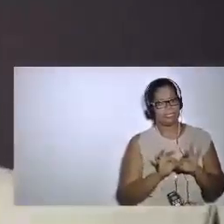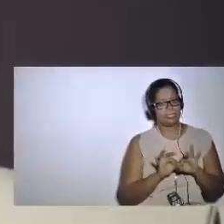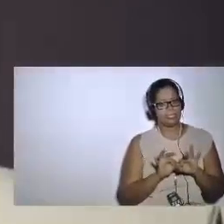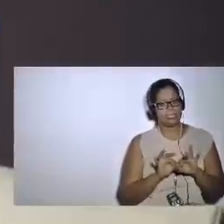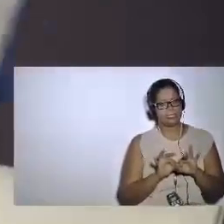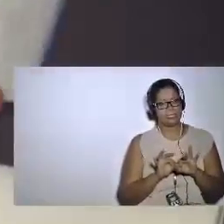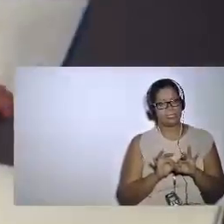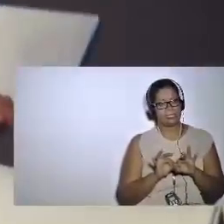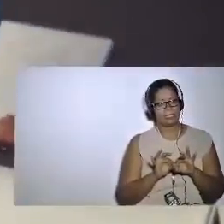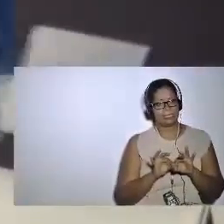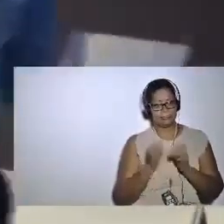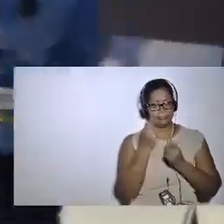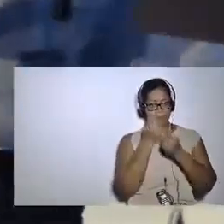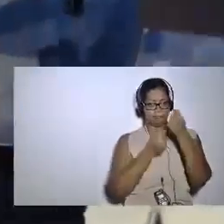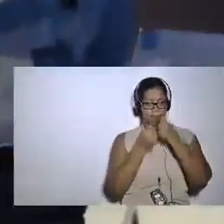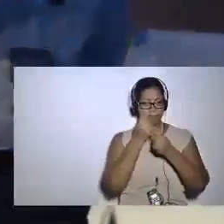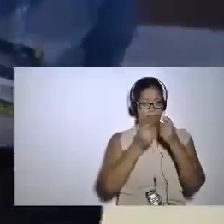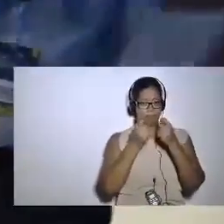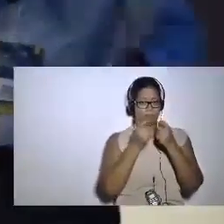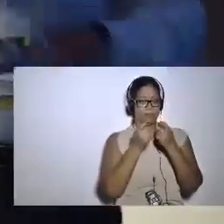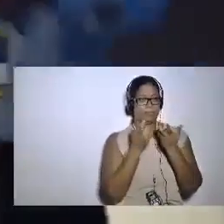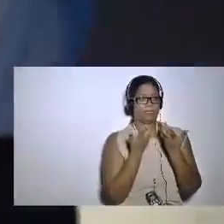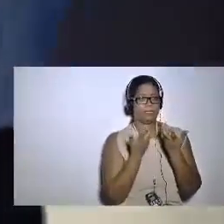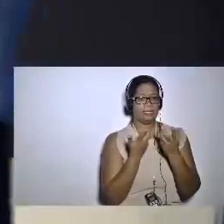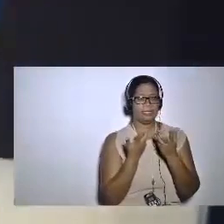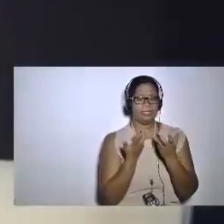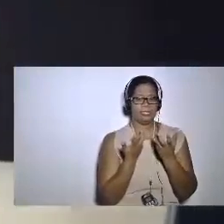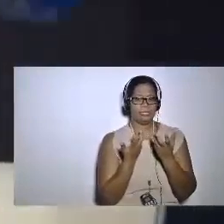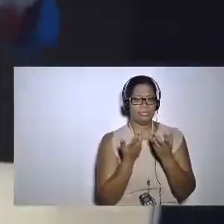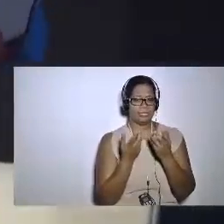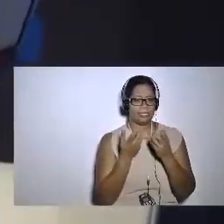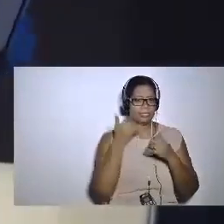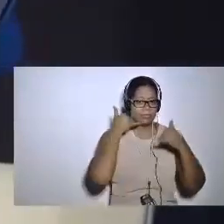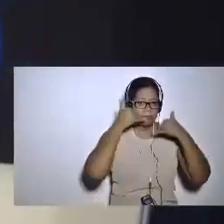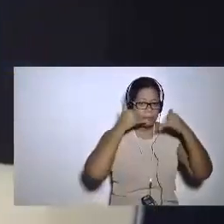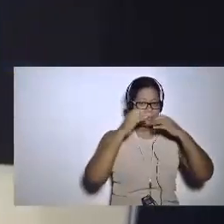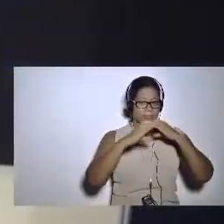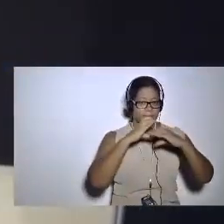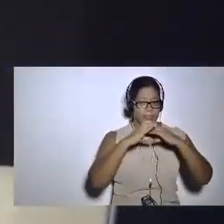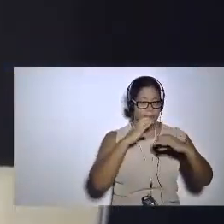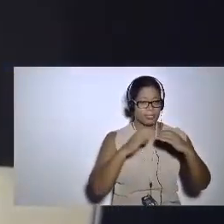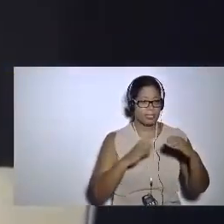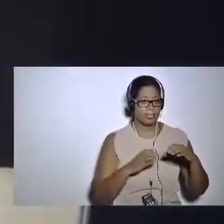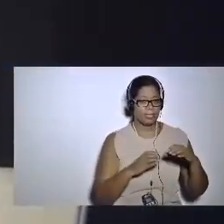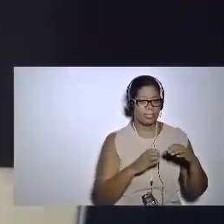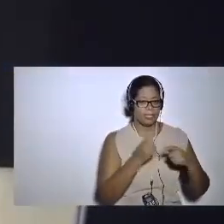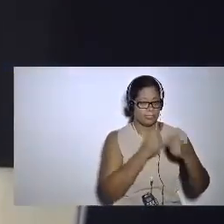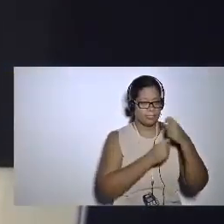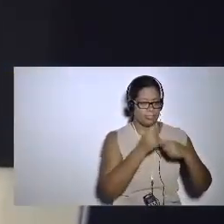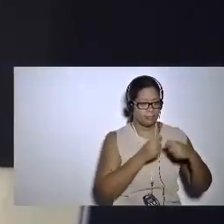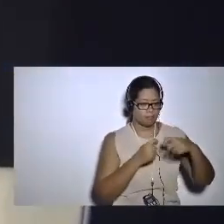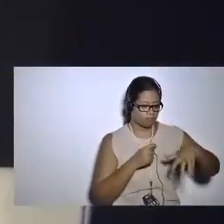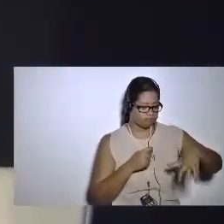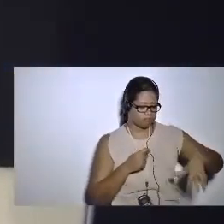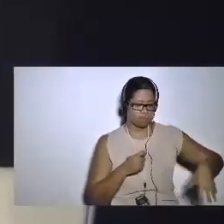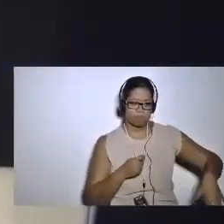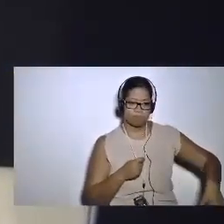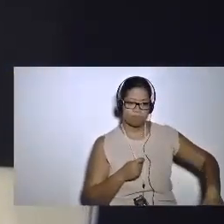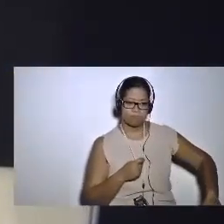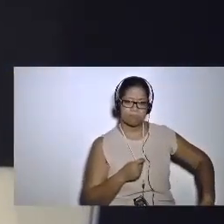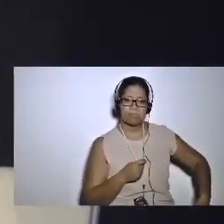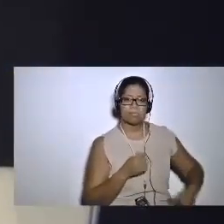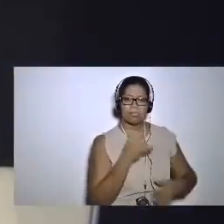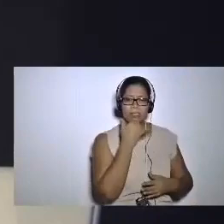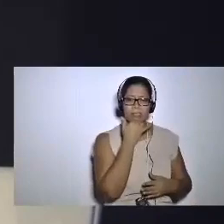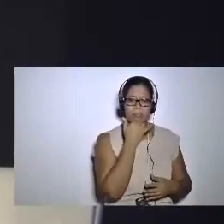Lo que es algo extraordinario cuando se trabaja en un negocio de telecomunicaciones es que aún aquel negocio antiguo